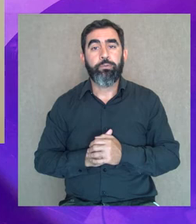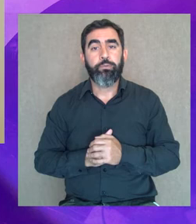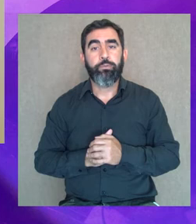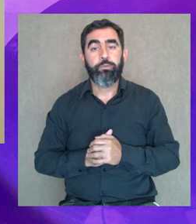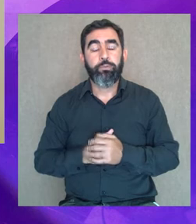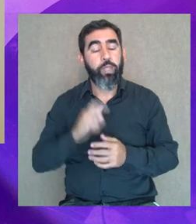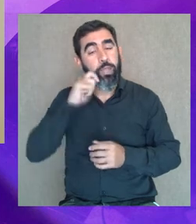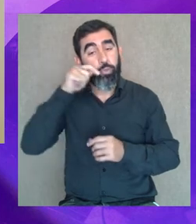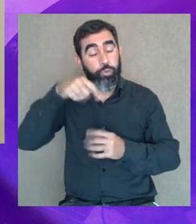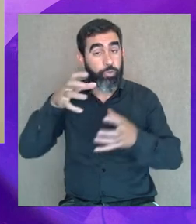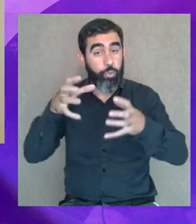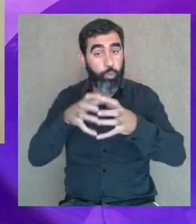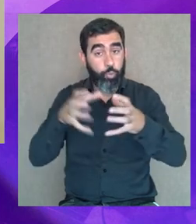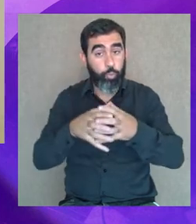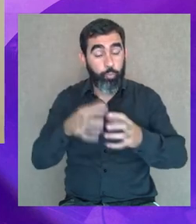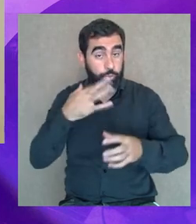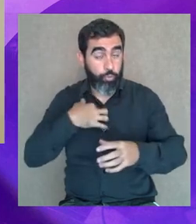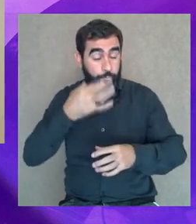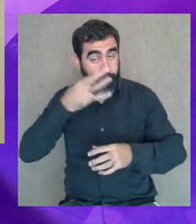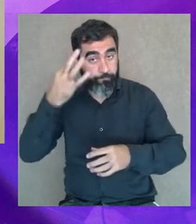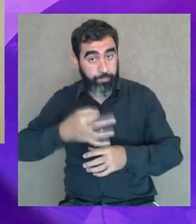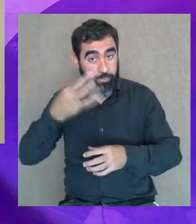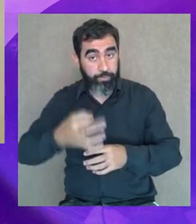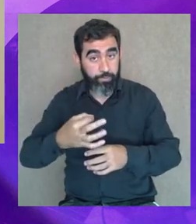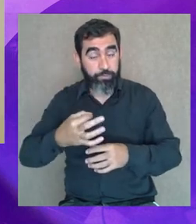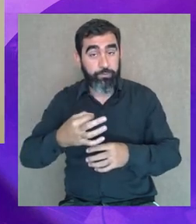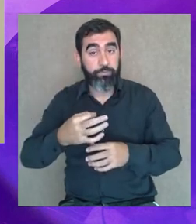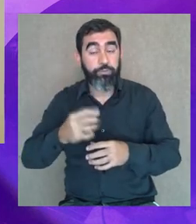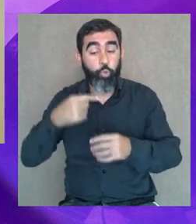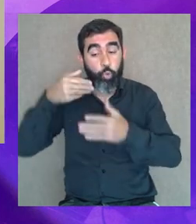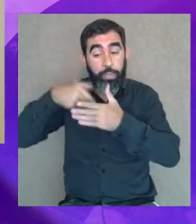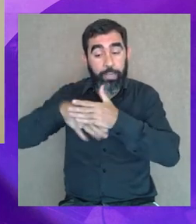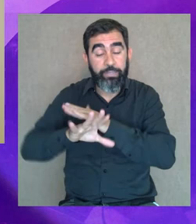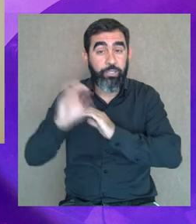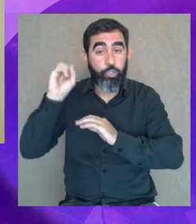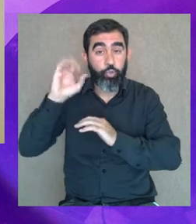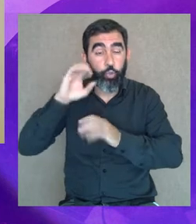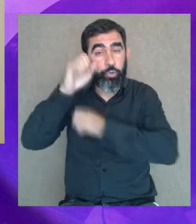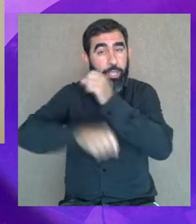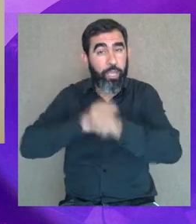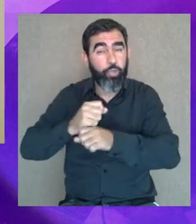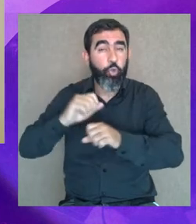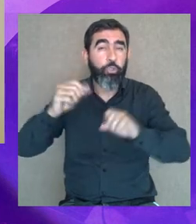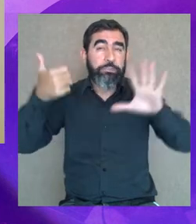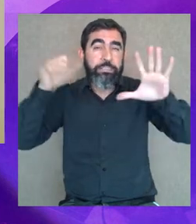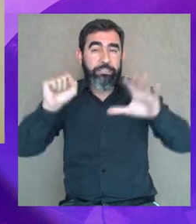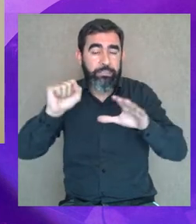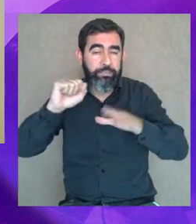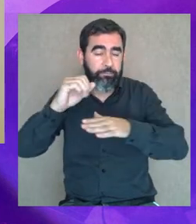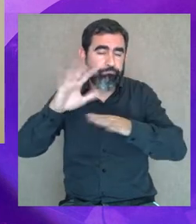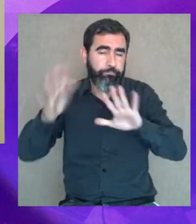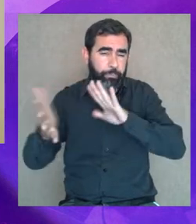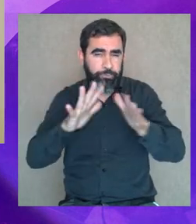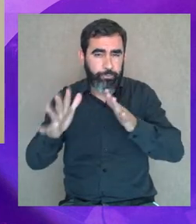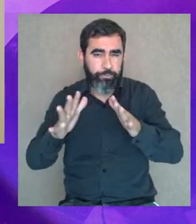en este grupo y bueno realmente nosotros ingresamos al sobre allá de la década del cpem hammam